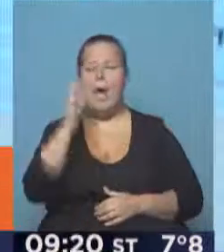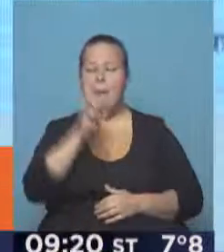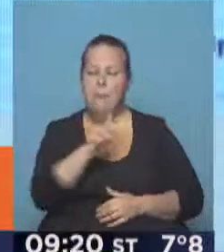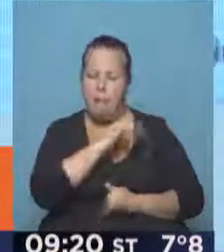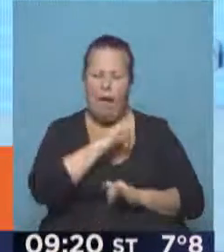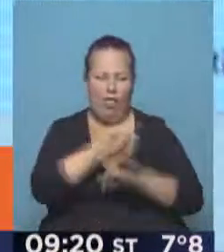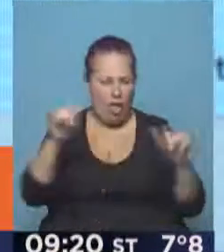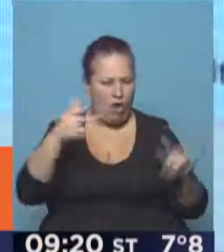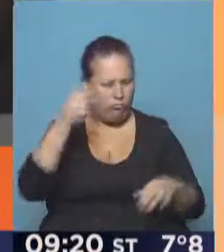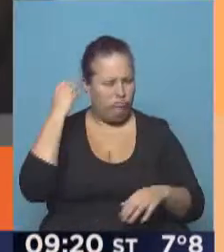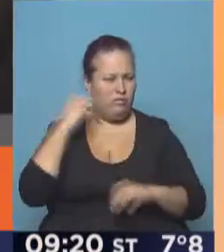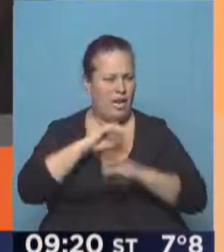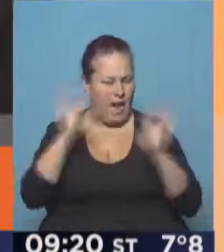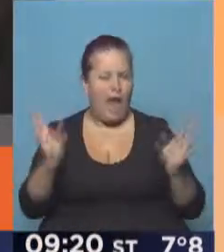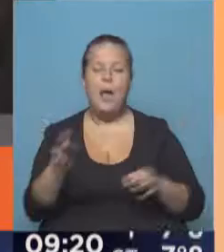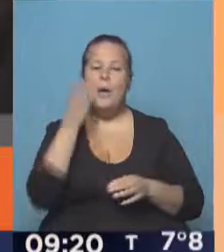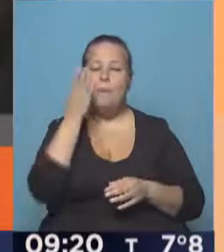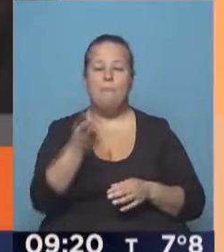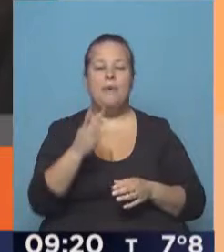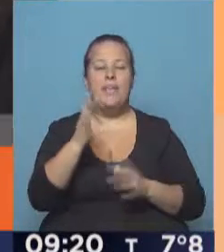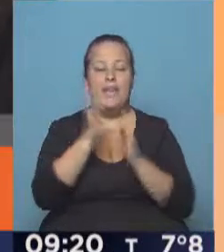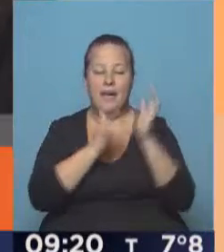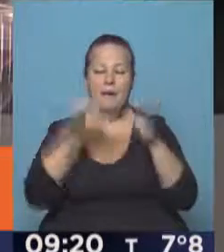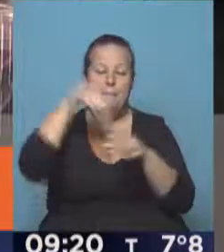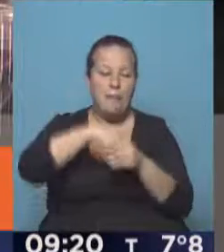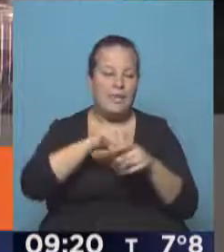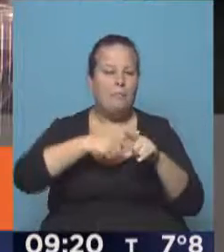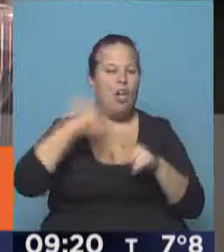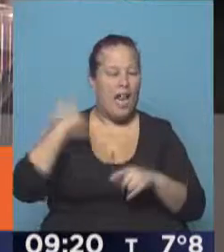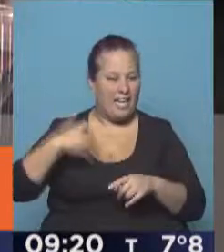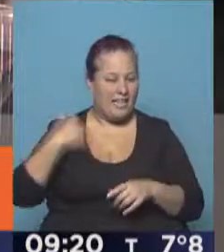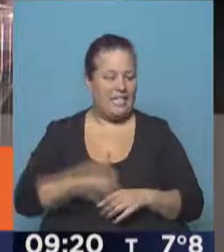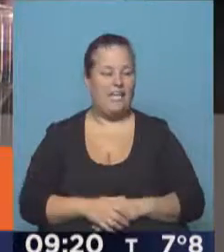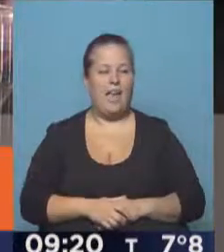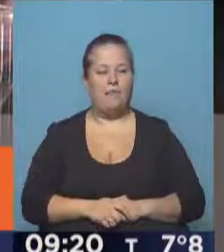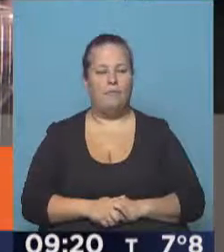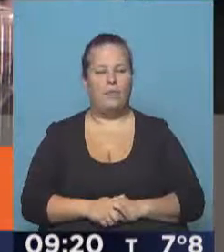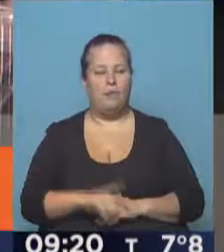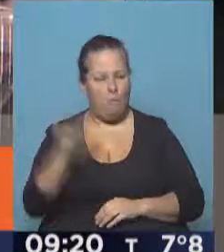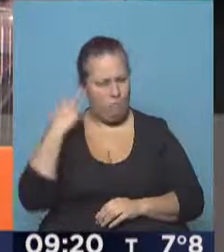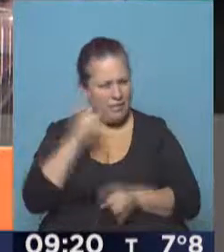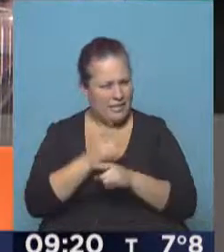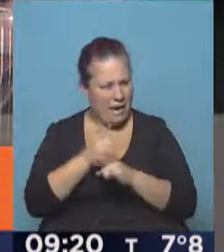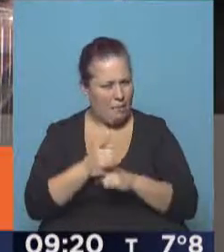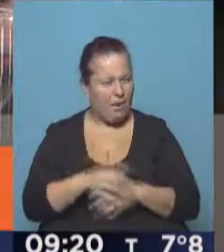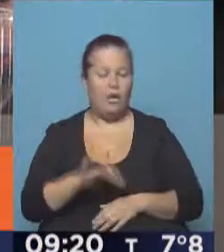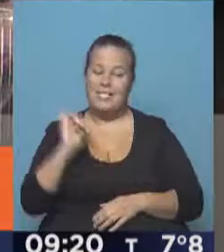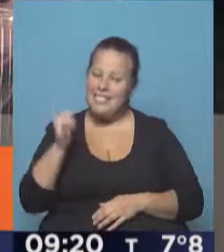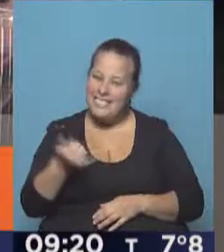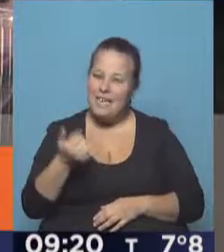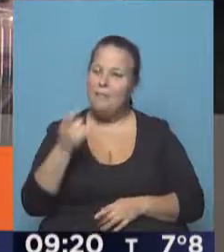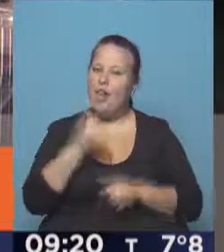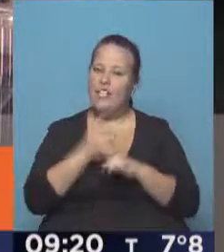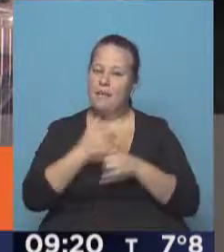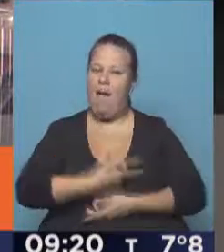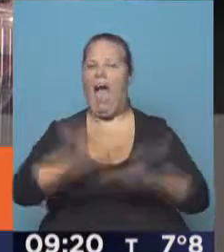dicho claramente, le ha pedido al clero que intervenga en la política argentina. ¿Pero no lo ha hecho siempre? Sí, pero no siempre